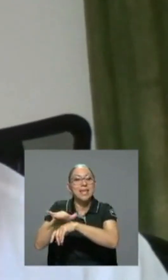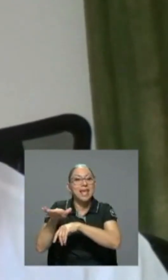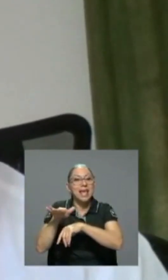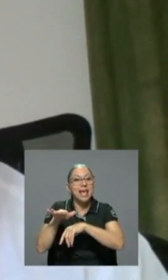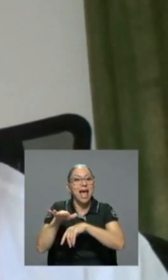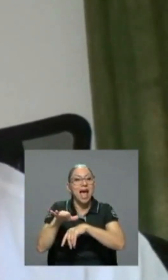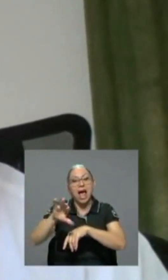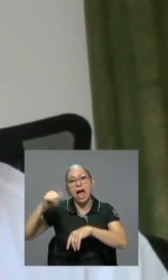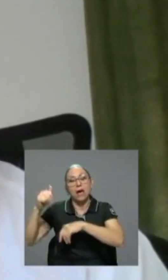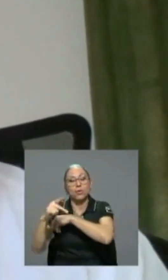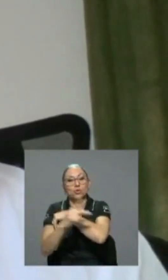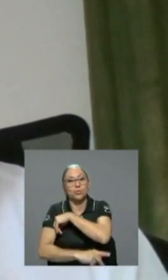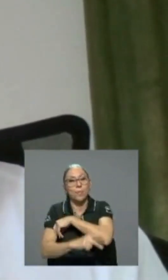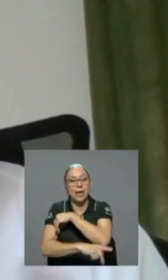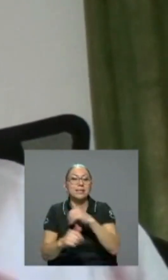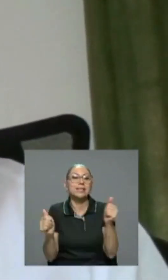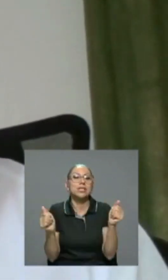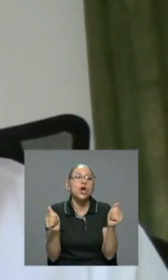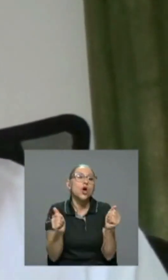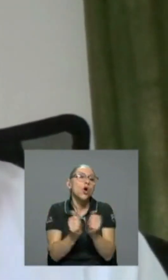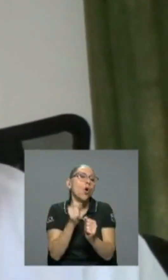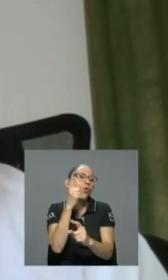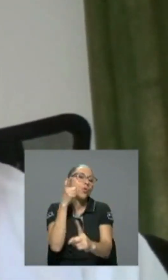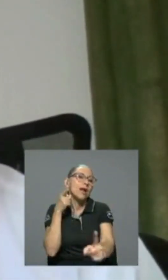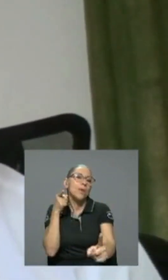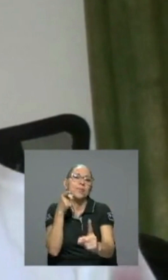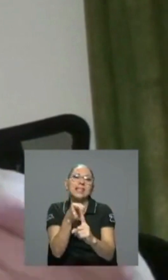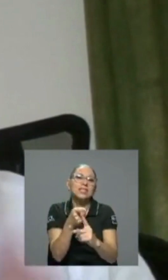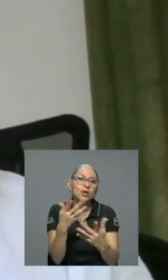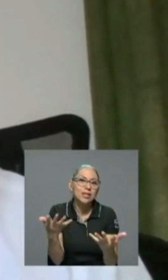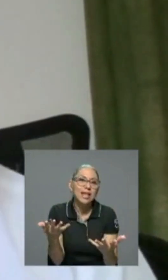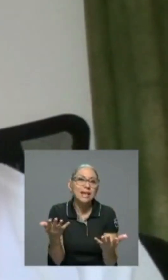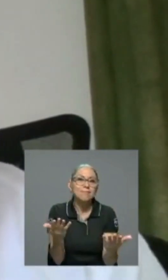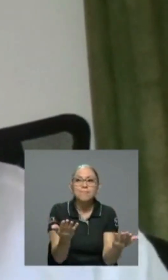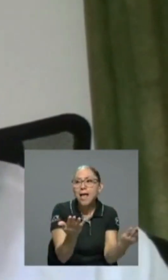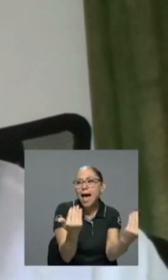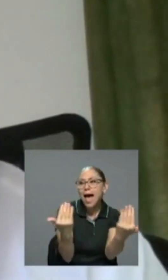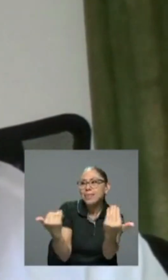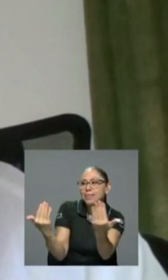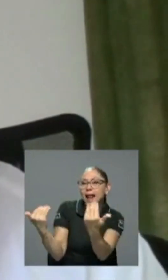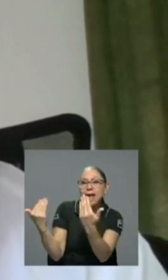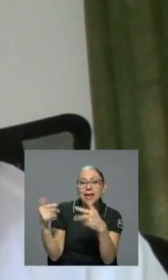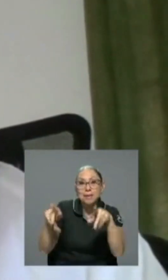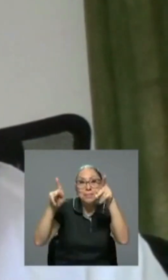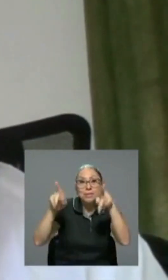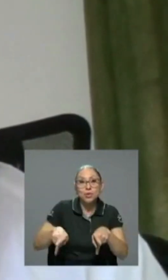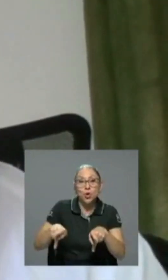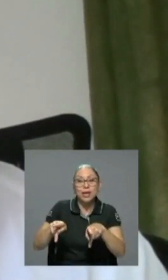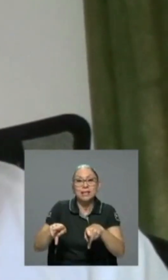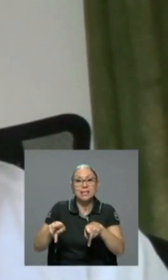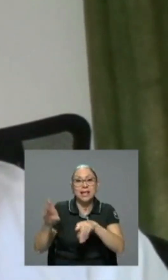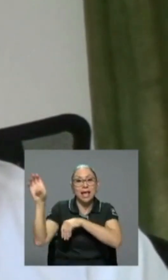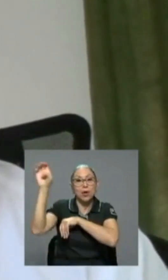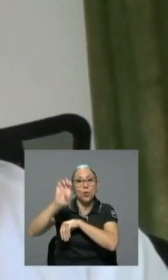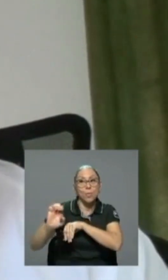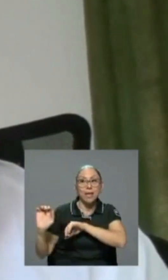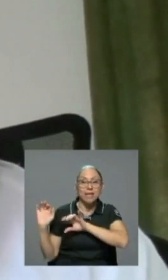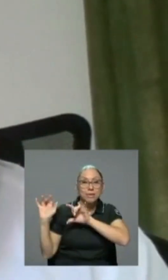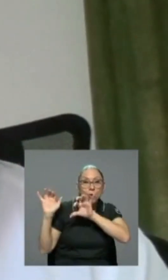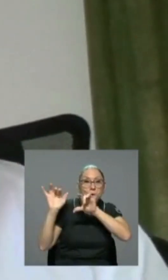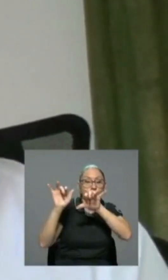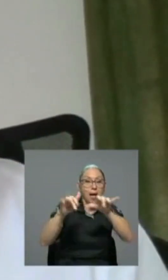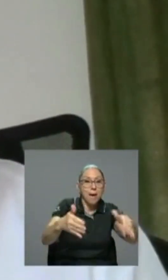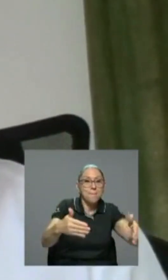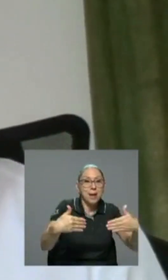al exterior, con la intención, evidentemente, de atraer inmigración europea a Panamá. Ahí en esa